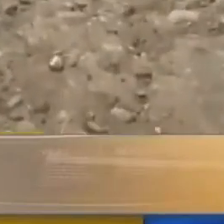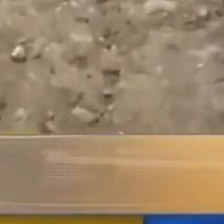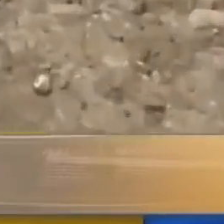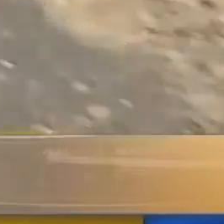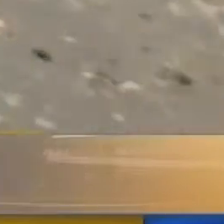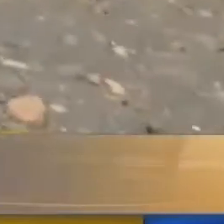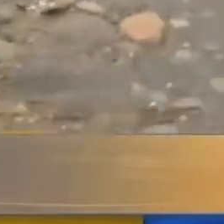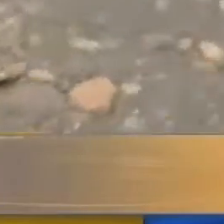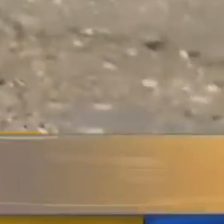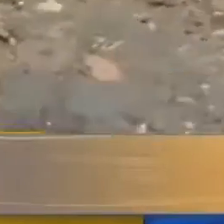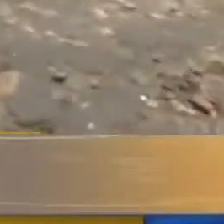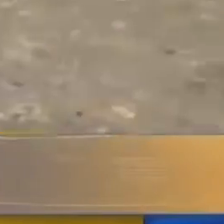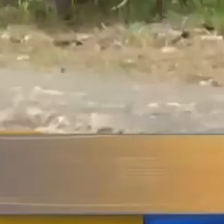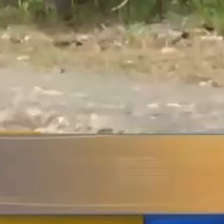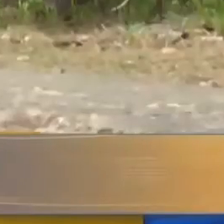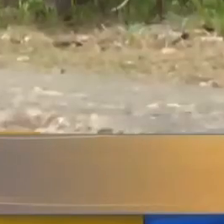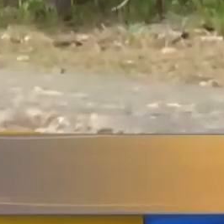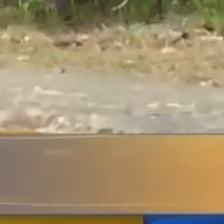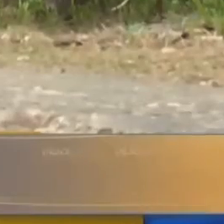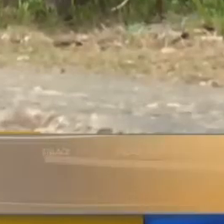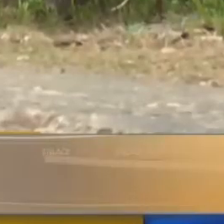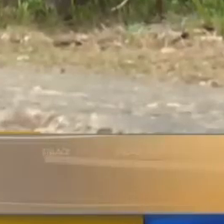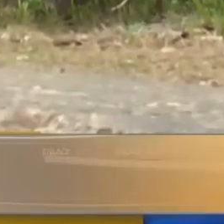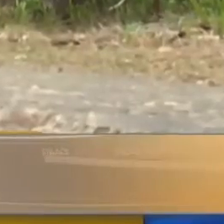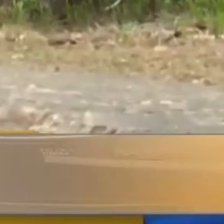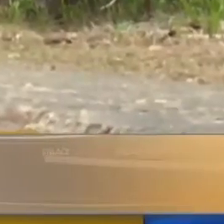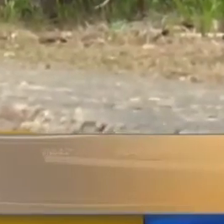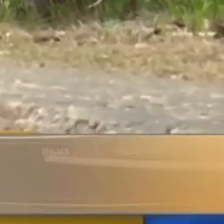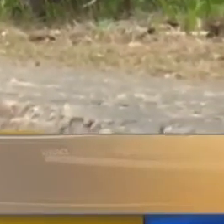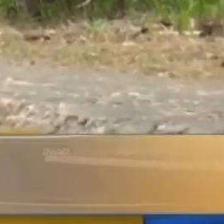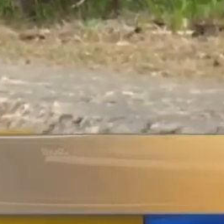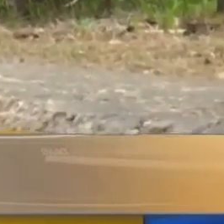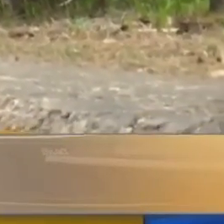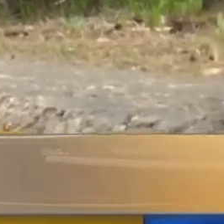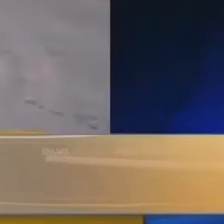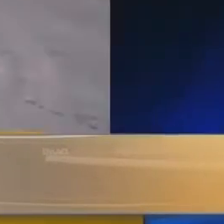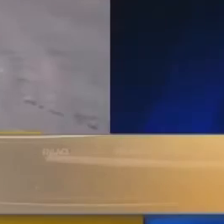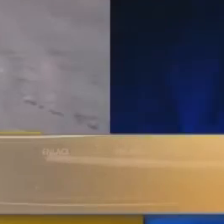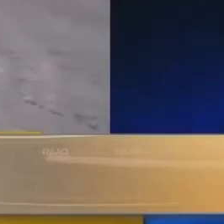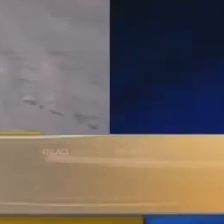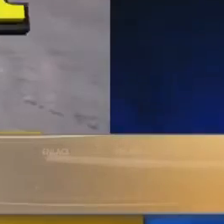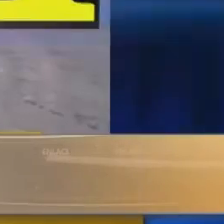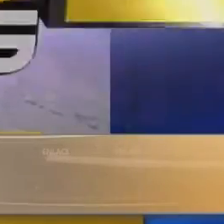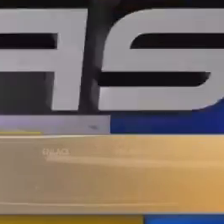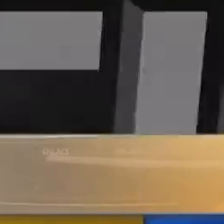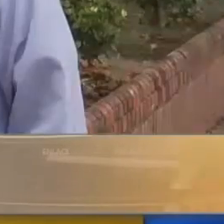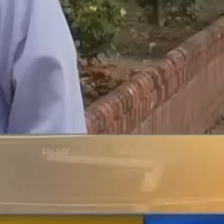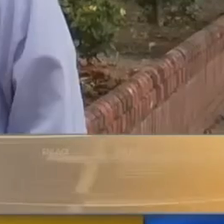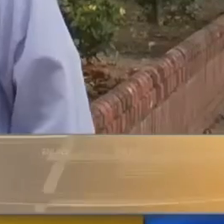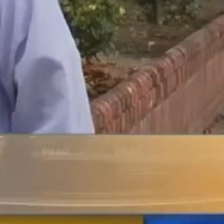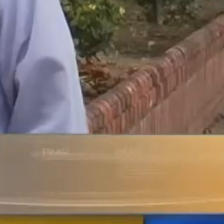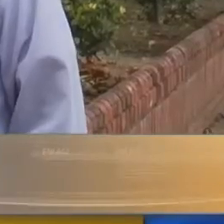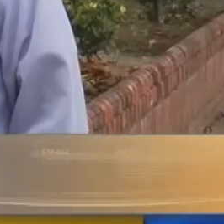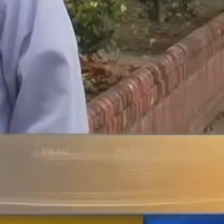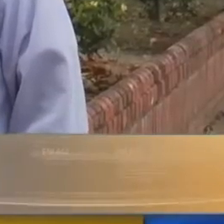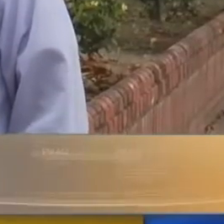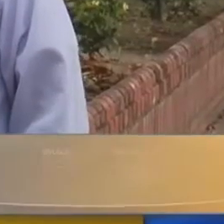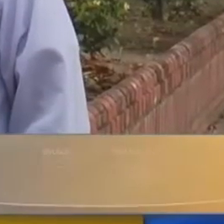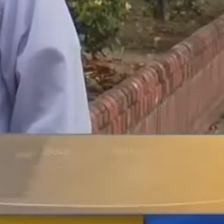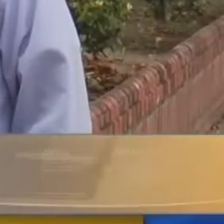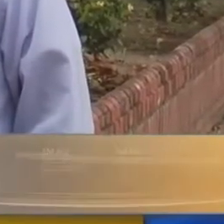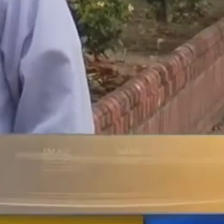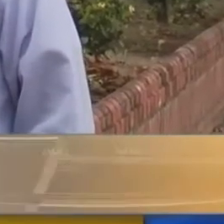Comunidad denuncia que el mal estado de la vía es la mayor causa de los accidentes en el corregimiento El Centro. Piden la intervención a este carreteable. Amenazas en contra de su